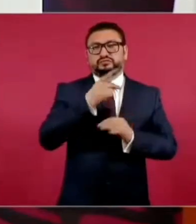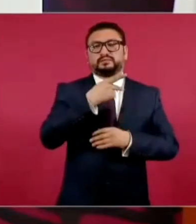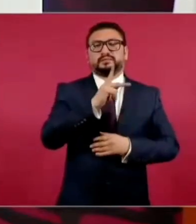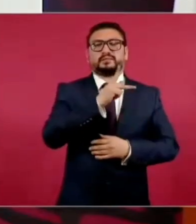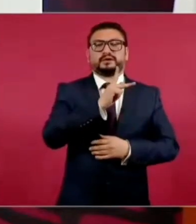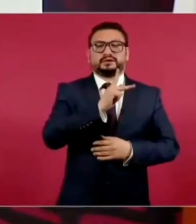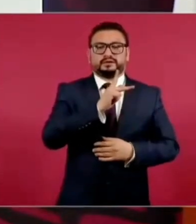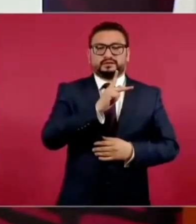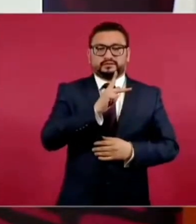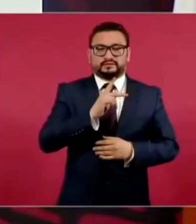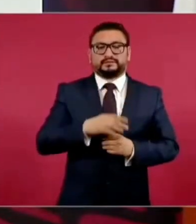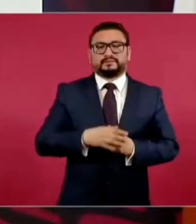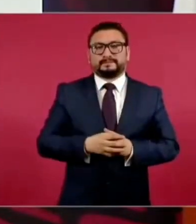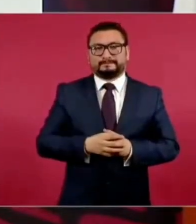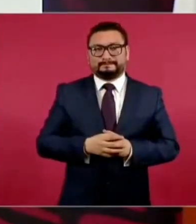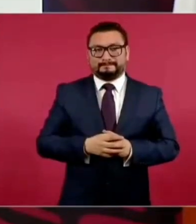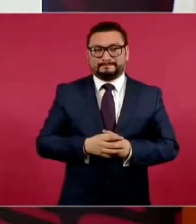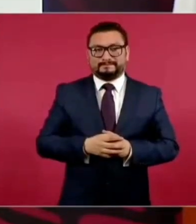pues,